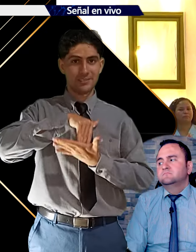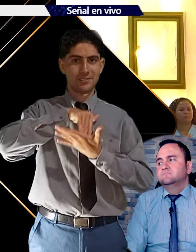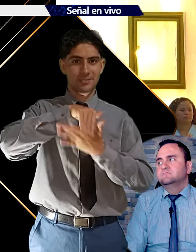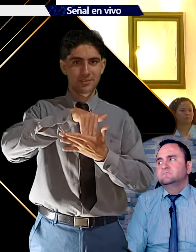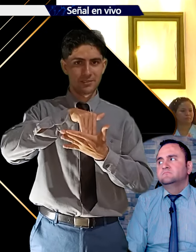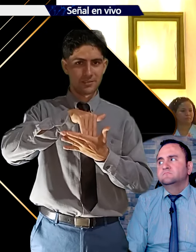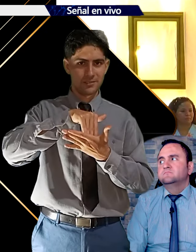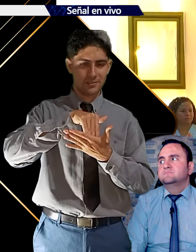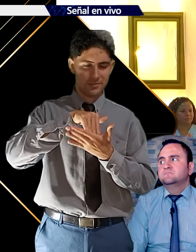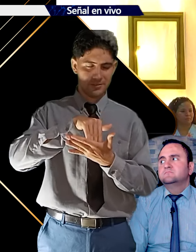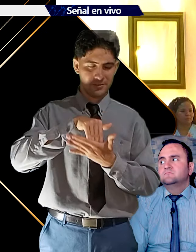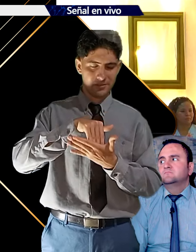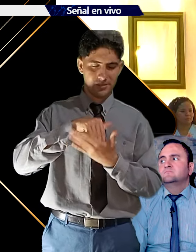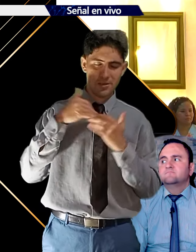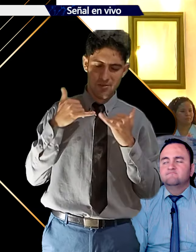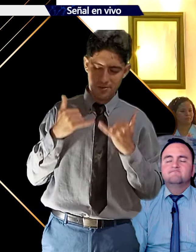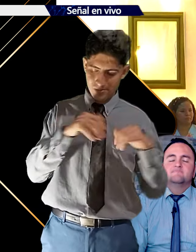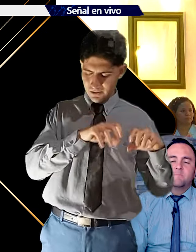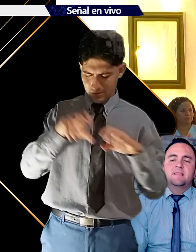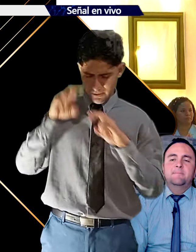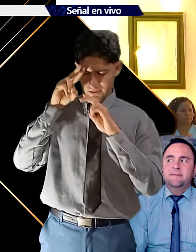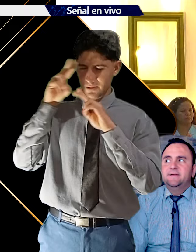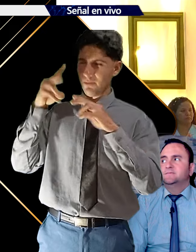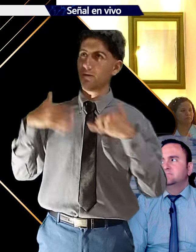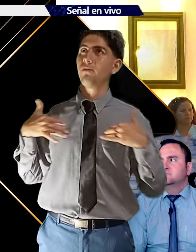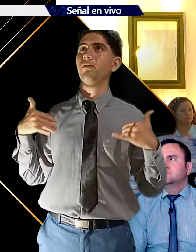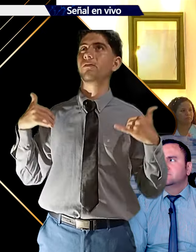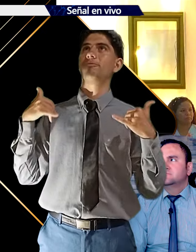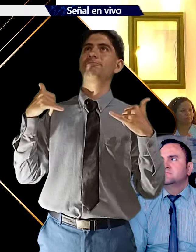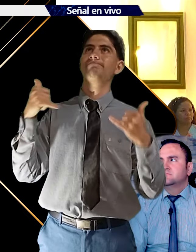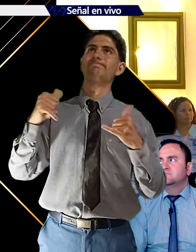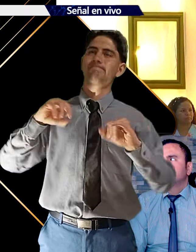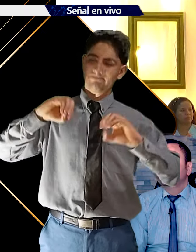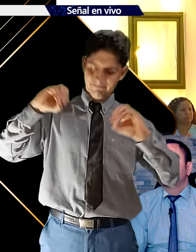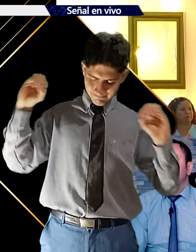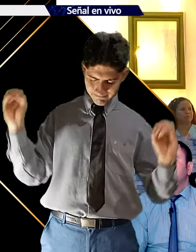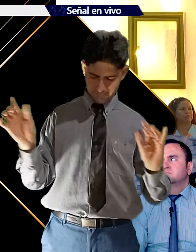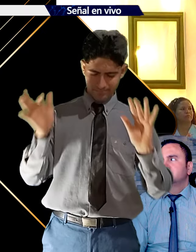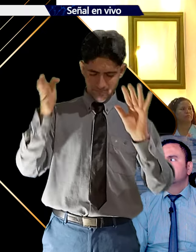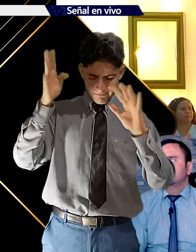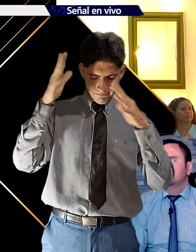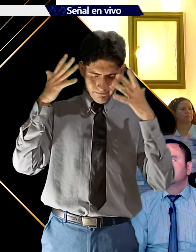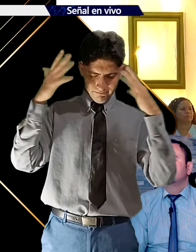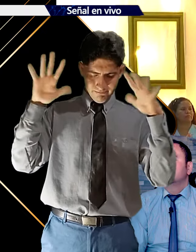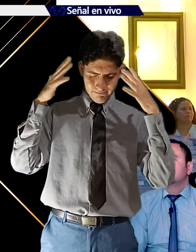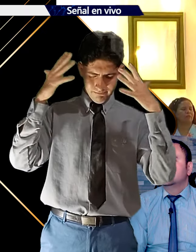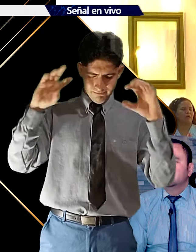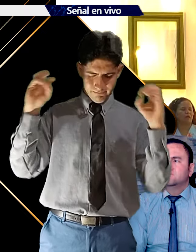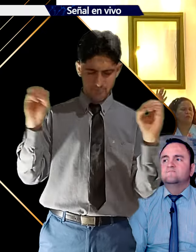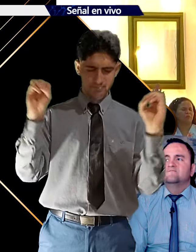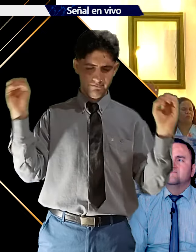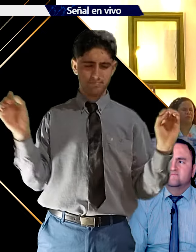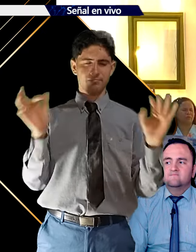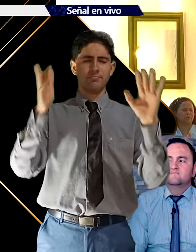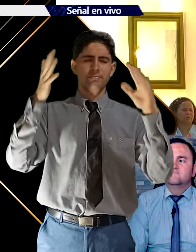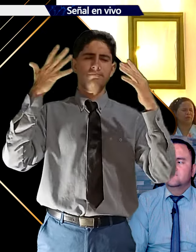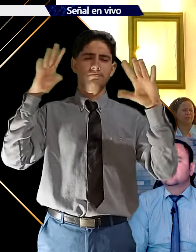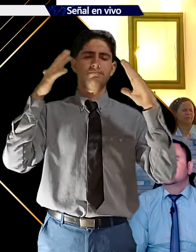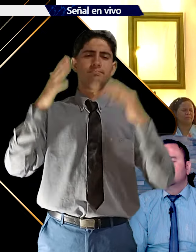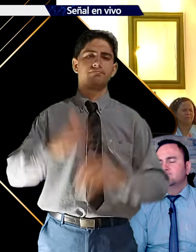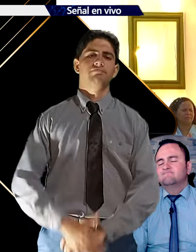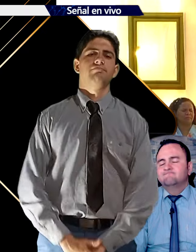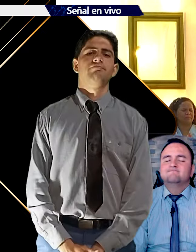devorar lo iba a matar, pero el Señor nos ayudó para decirle, el león de la tribu de Judá te va a levantar y vas a ser un servidor para